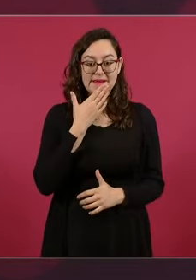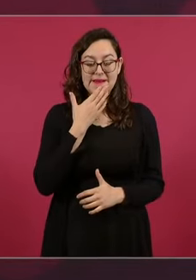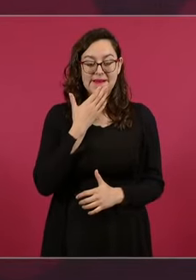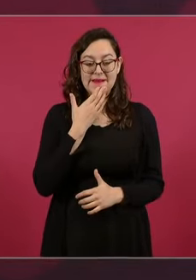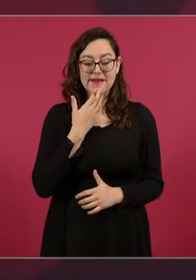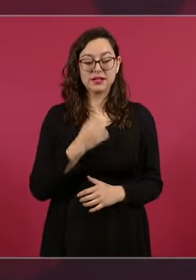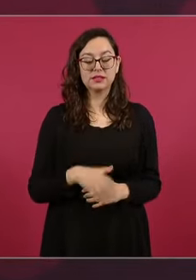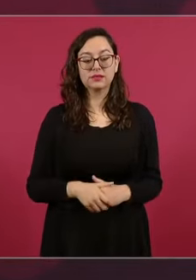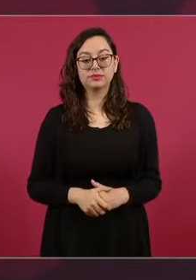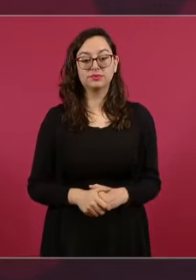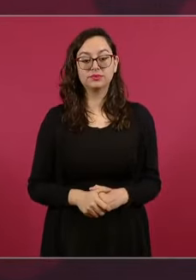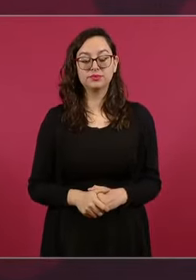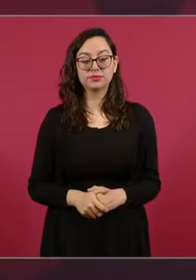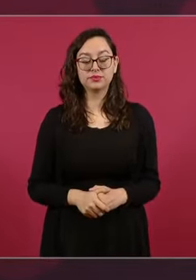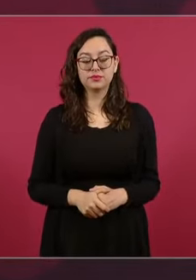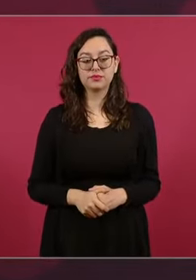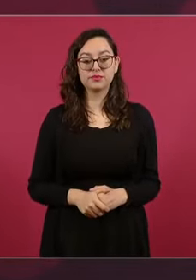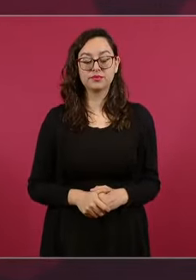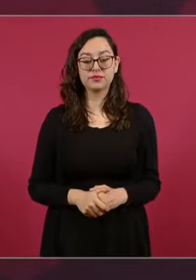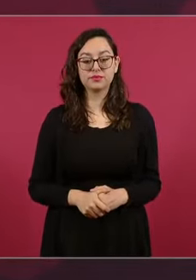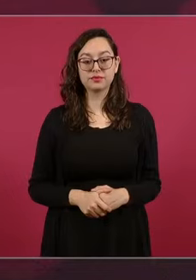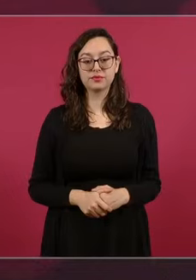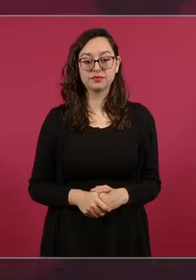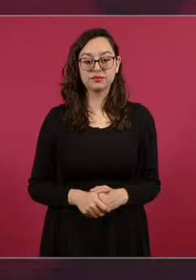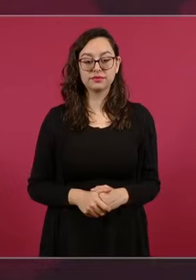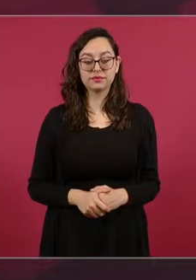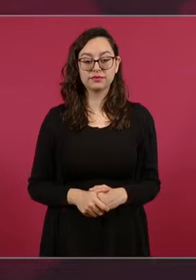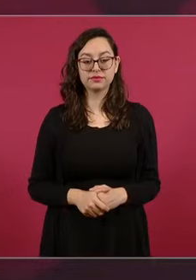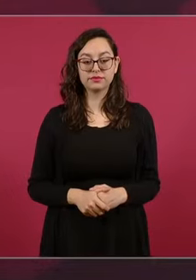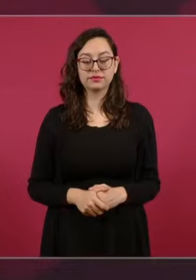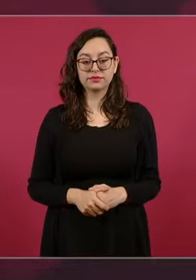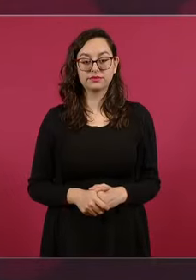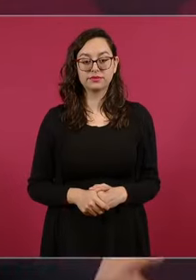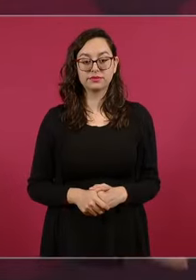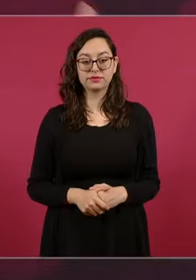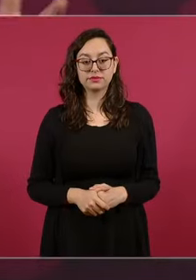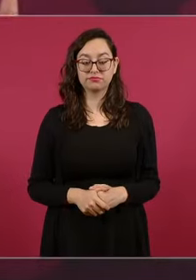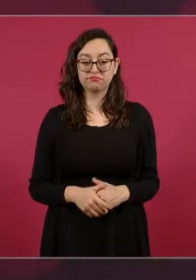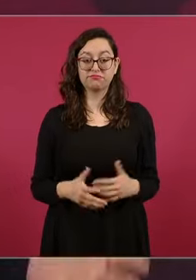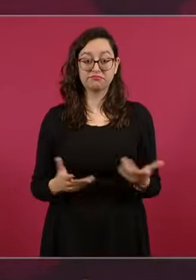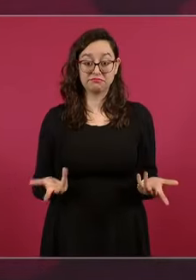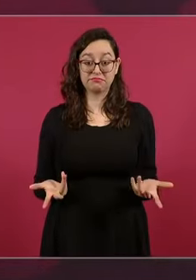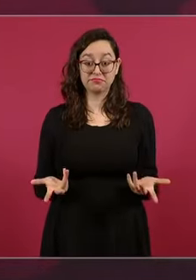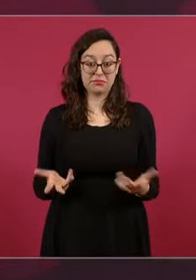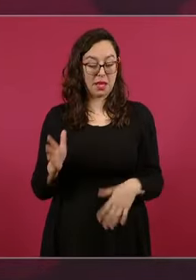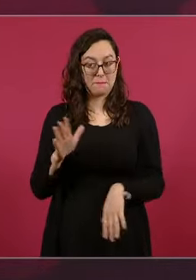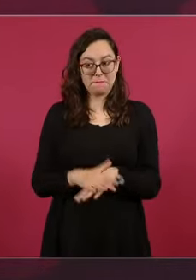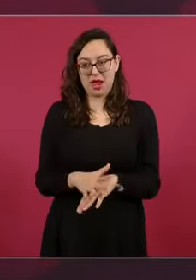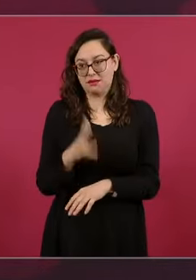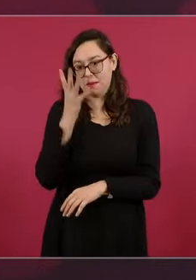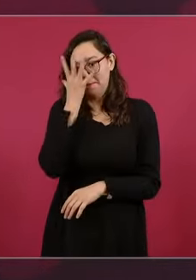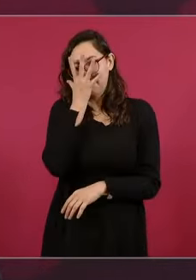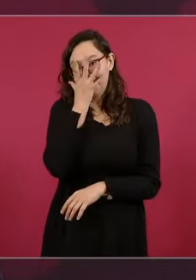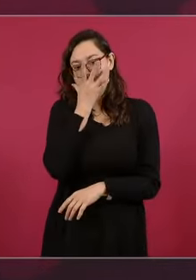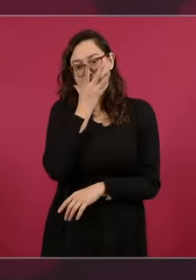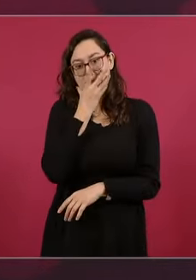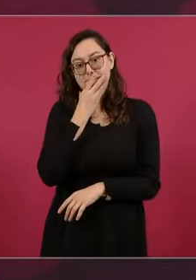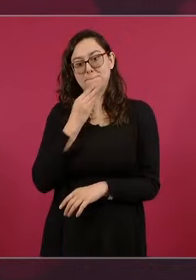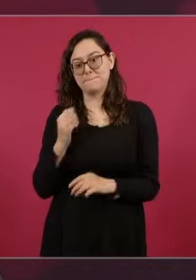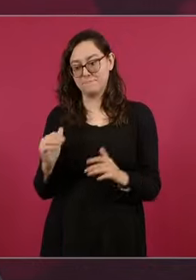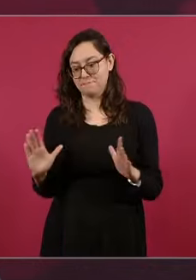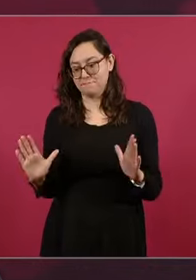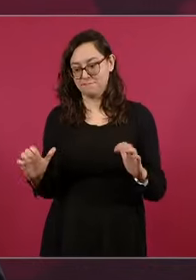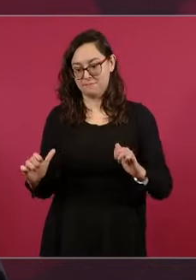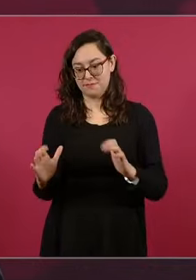O sea, desde luego ir a la zona arqueológica, ¿no?, al Chichén Viejo